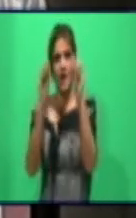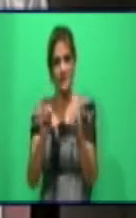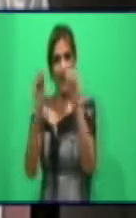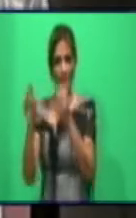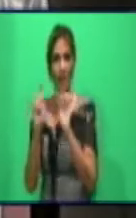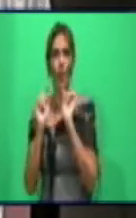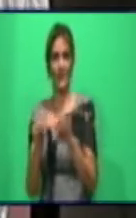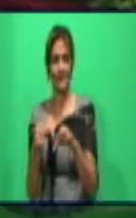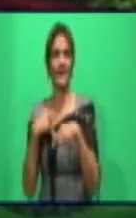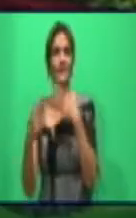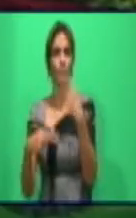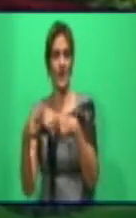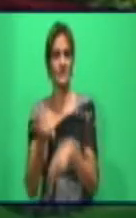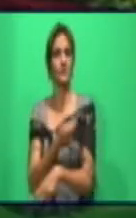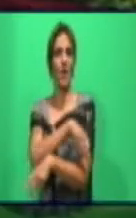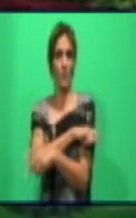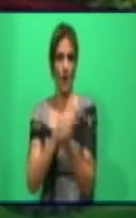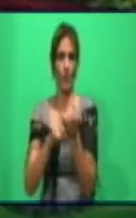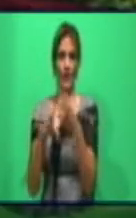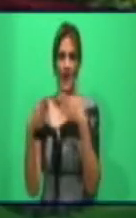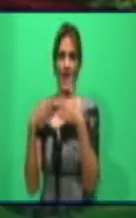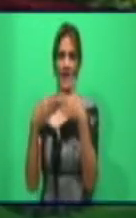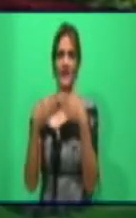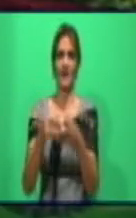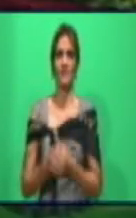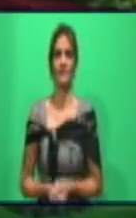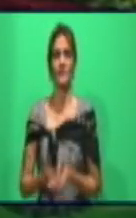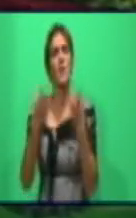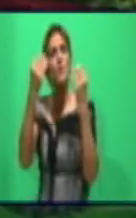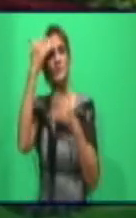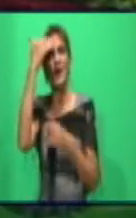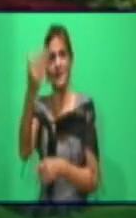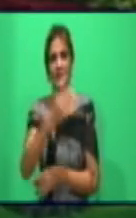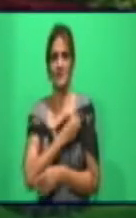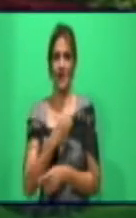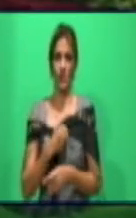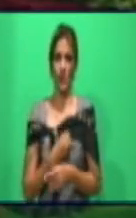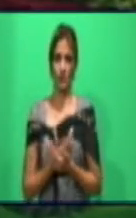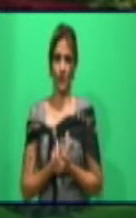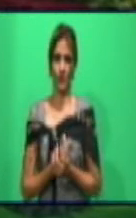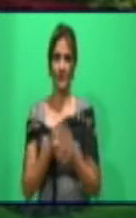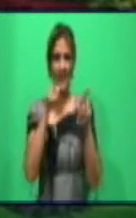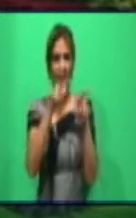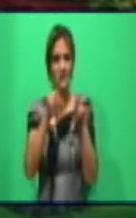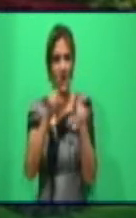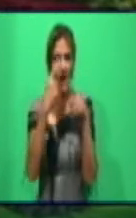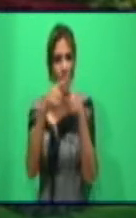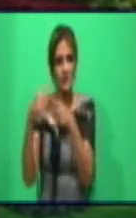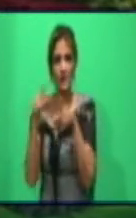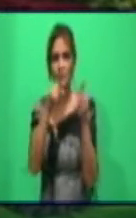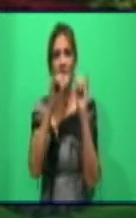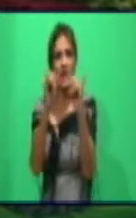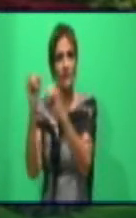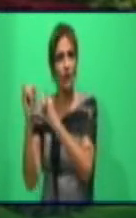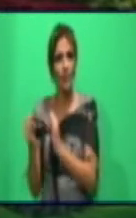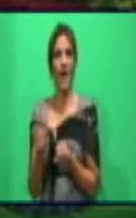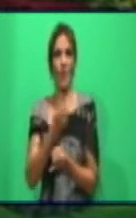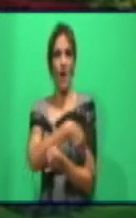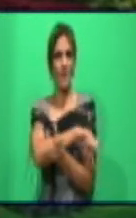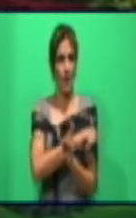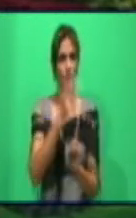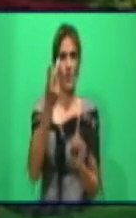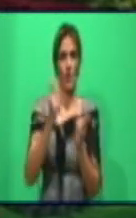haciendo a los grandes muchísimas gracias doctor estos materiales que usted ha compartido con los televidentes son